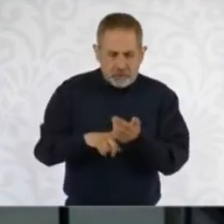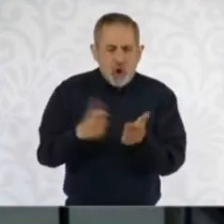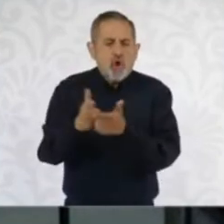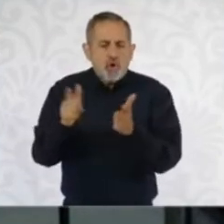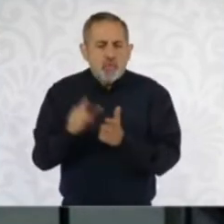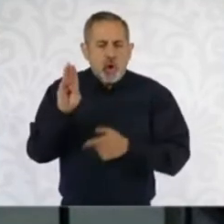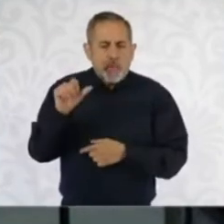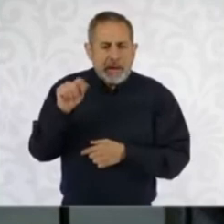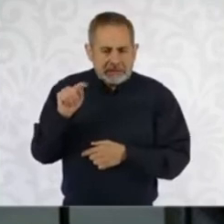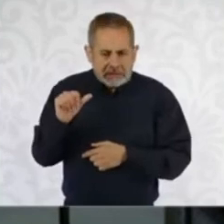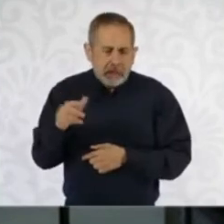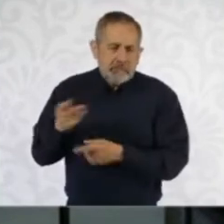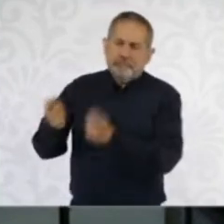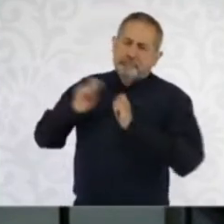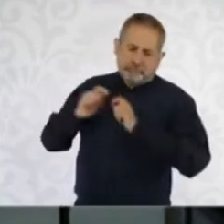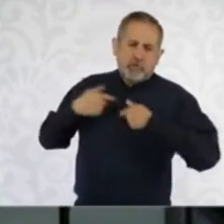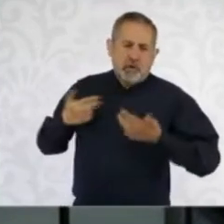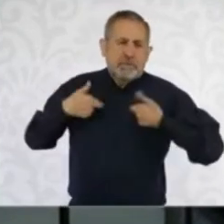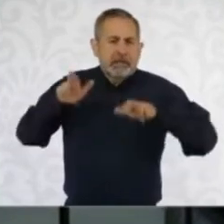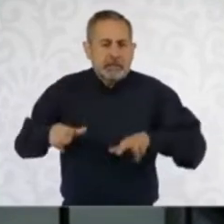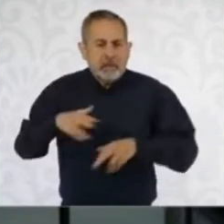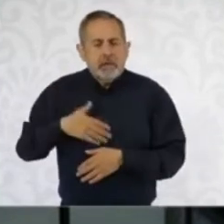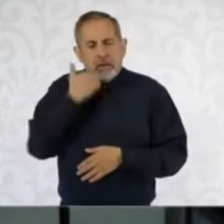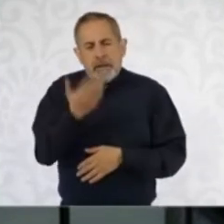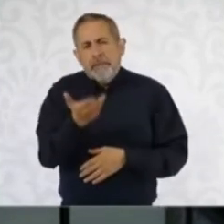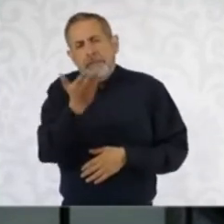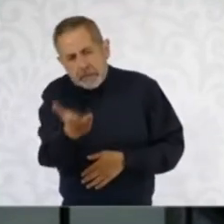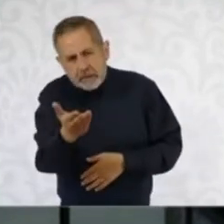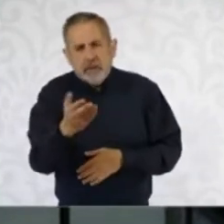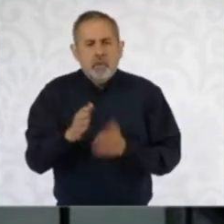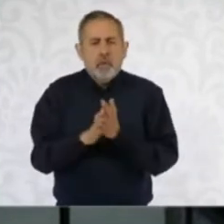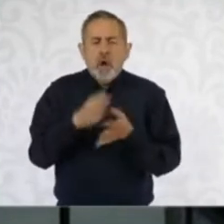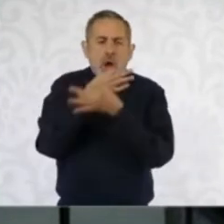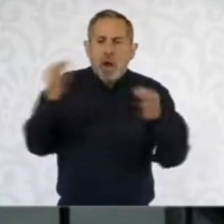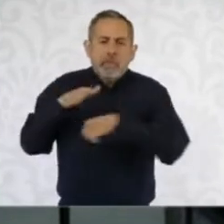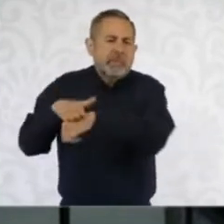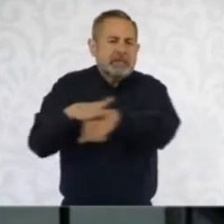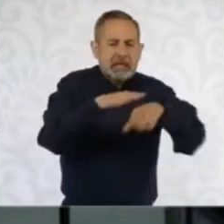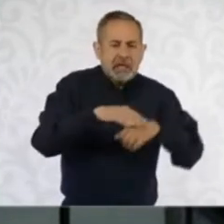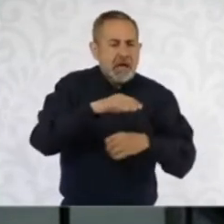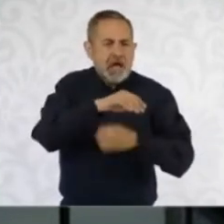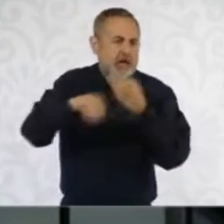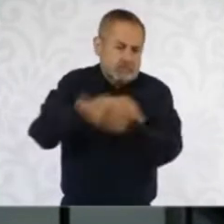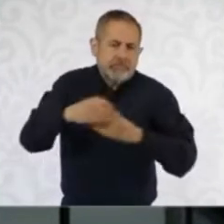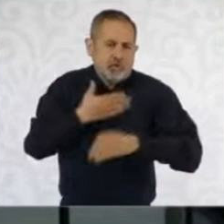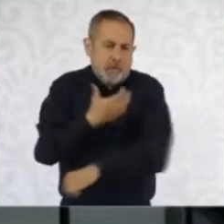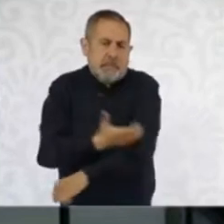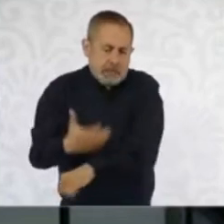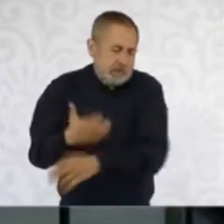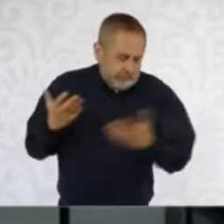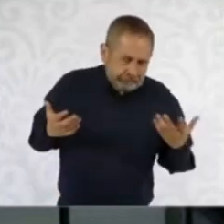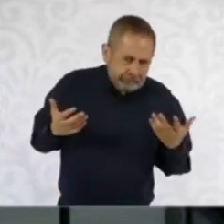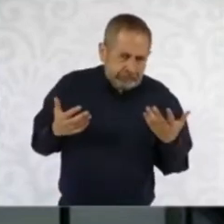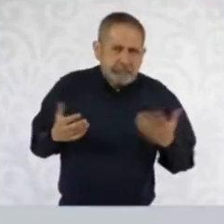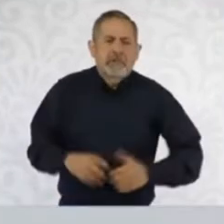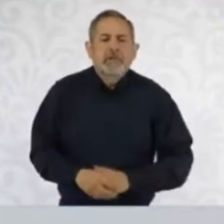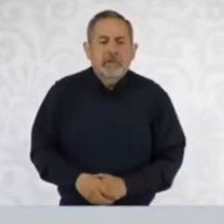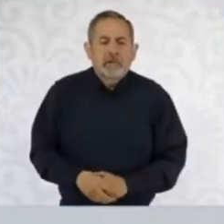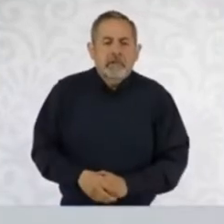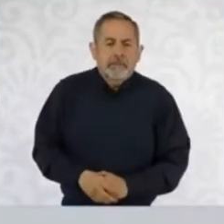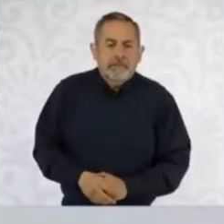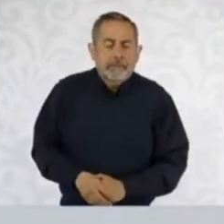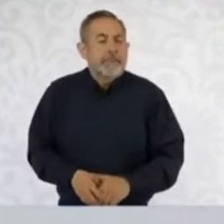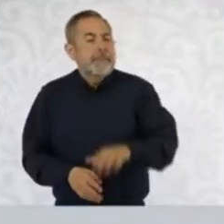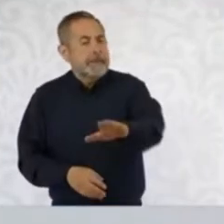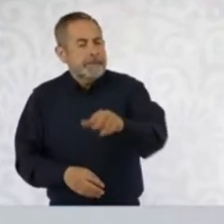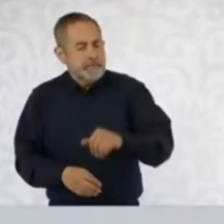yo estoy aquí representando a Tabasco Hoy, y pues sí quisiera atreverme a pedirle un mensaje a mis compañeros, porque fue gracias a ellos. Muchas felicidades a la